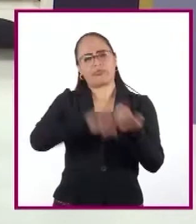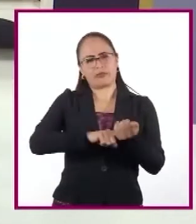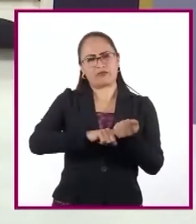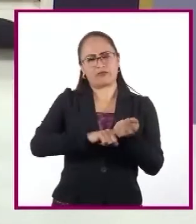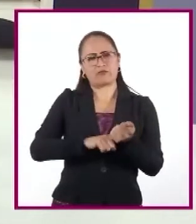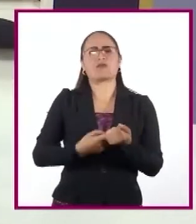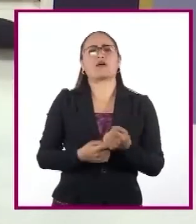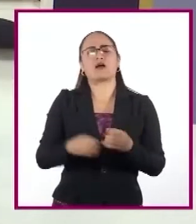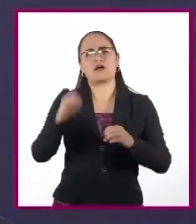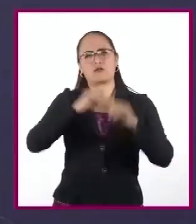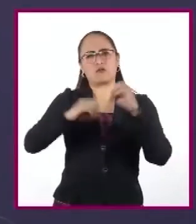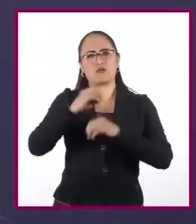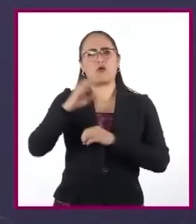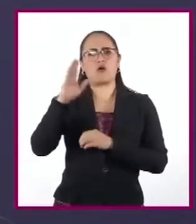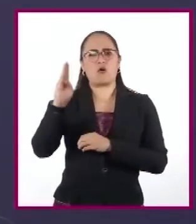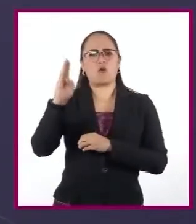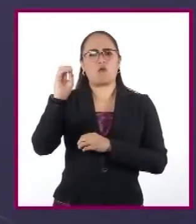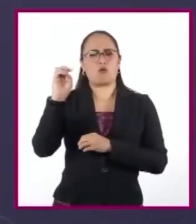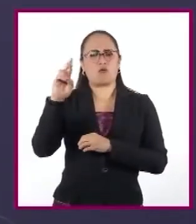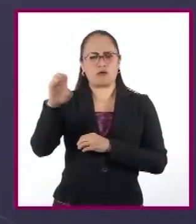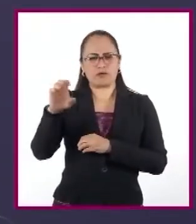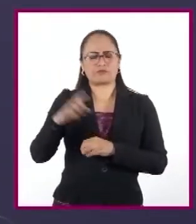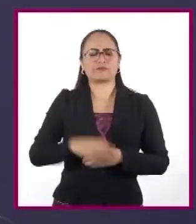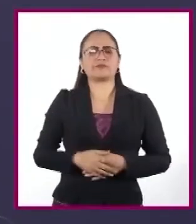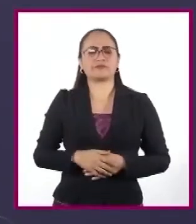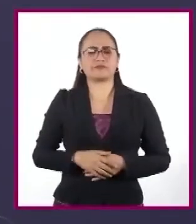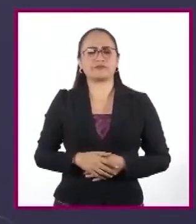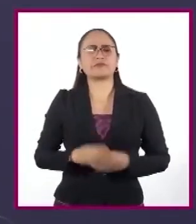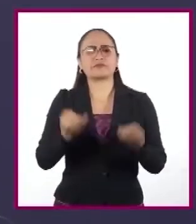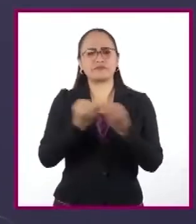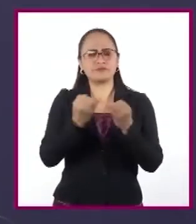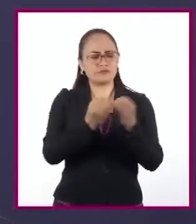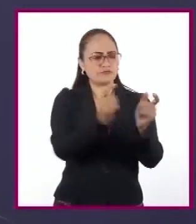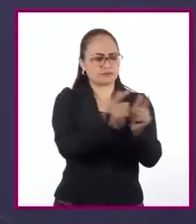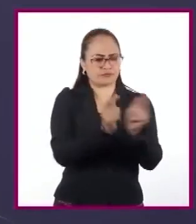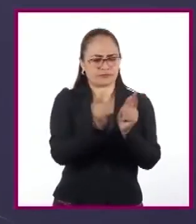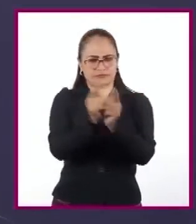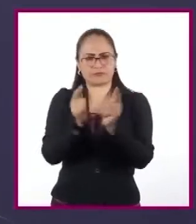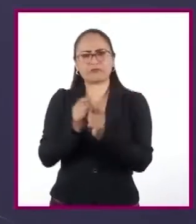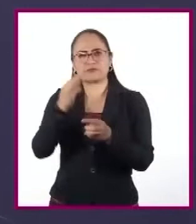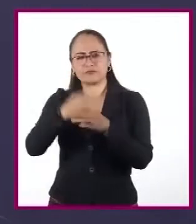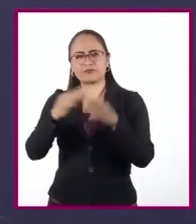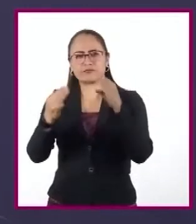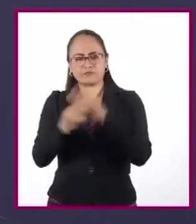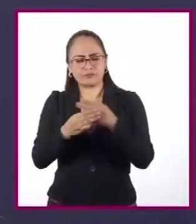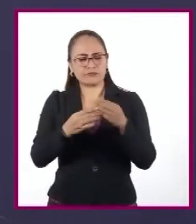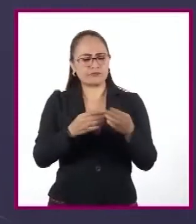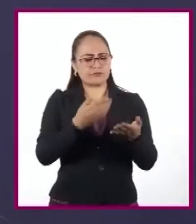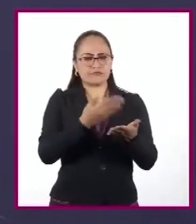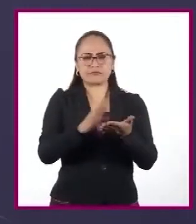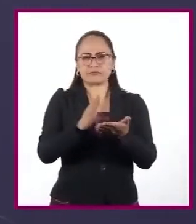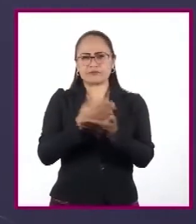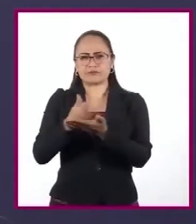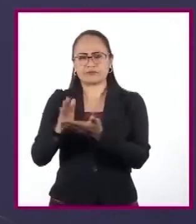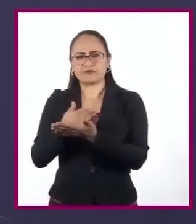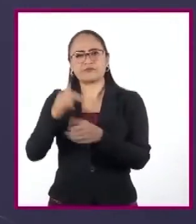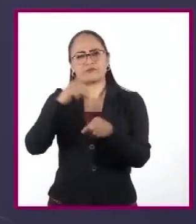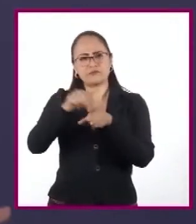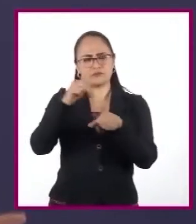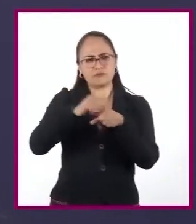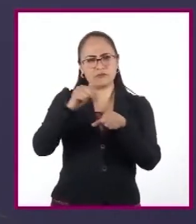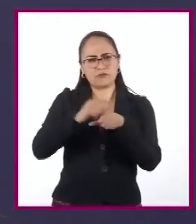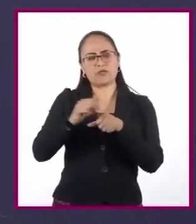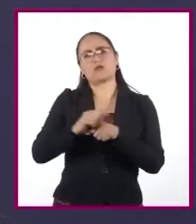modelo atómico de Bohr. Para comprender los criterios de clasificación de los elementos químicos, tomaremos en cuenta el número atómico,